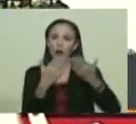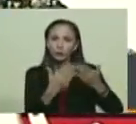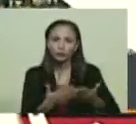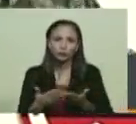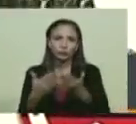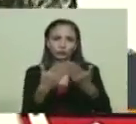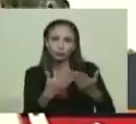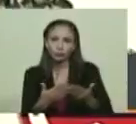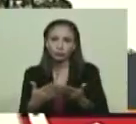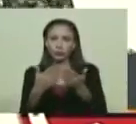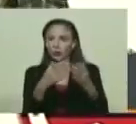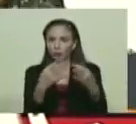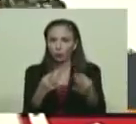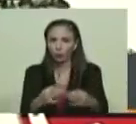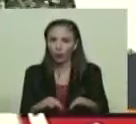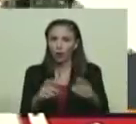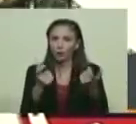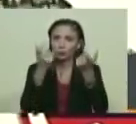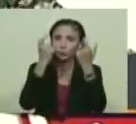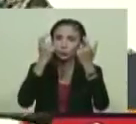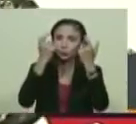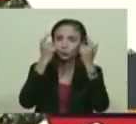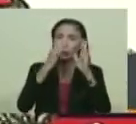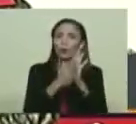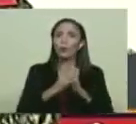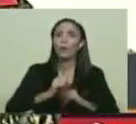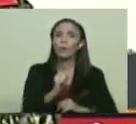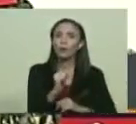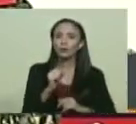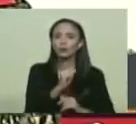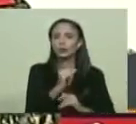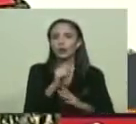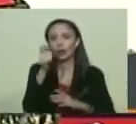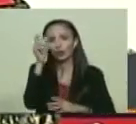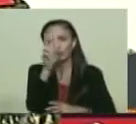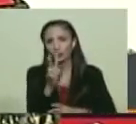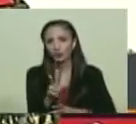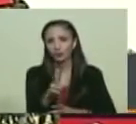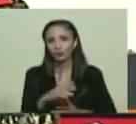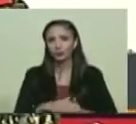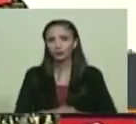estudiando y formándose como policías nacionales.